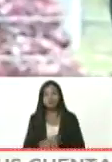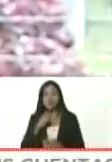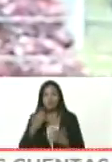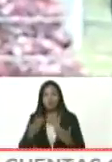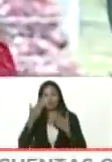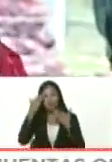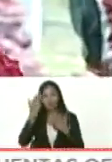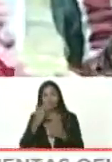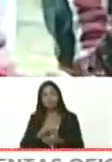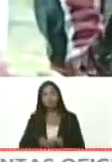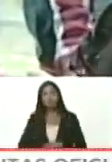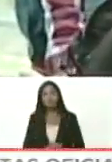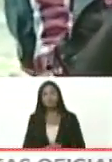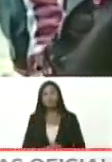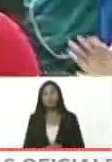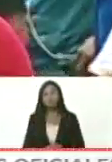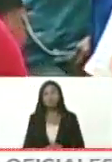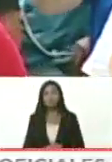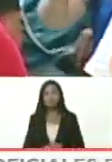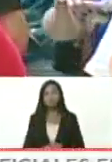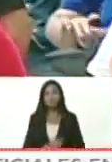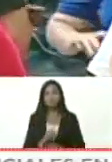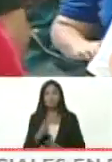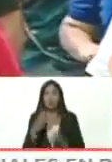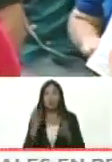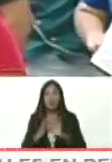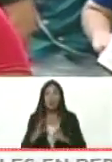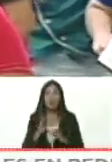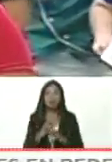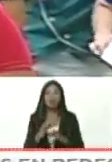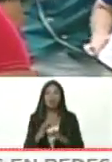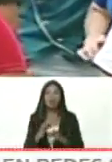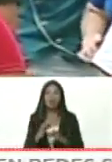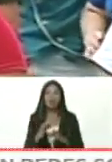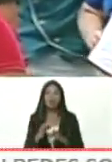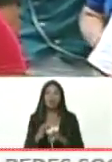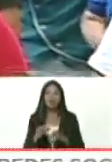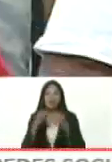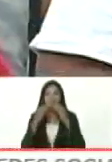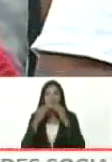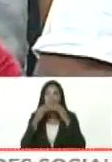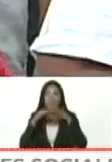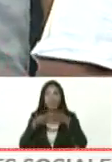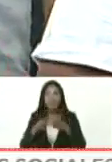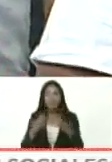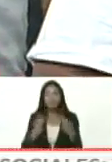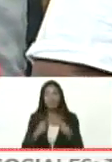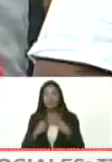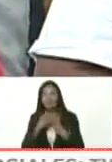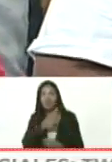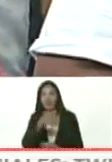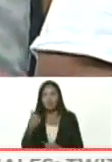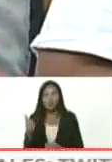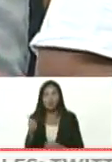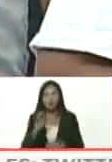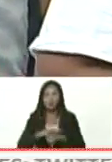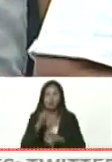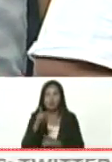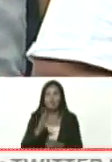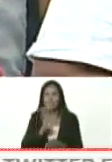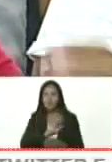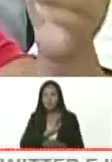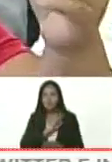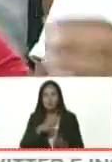saludo. Buenas. Primero que nada, presidente, bendigo su vida y la vida de todo su equipo político, porque usted, como